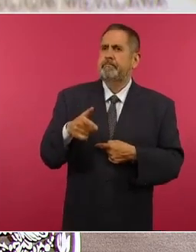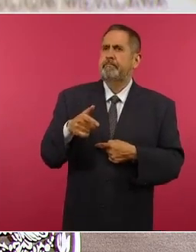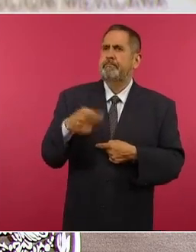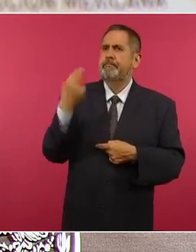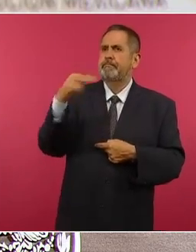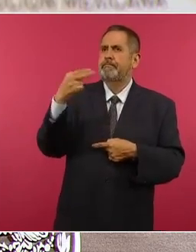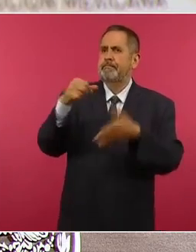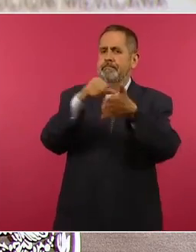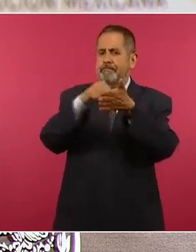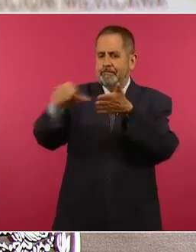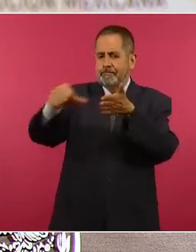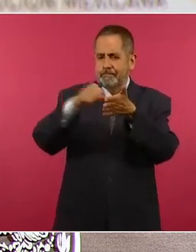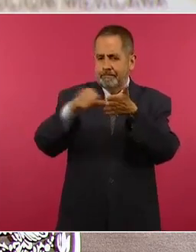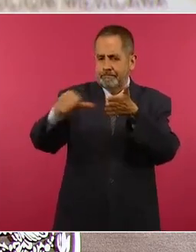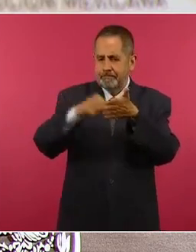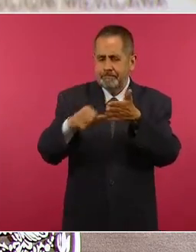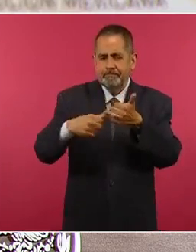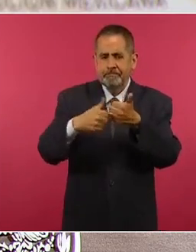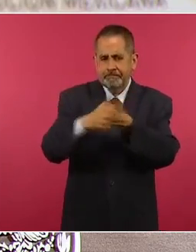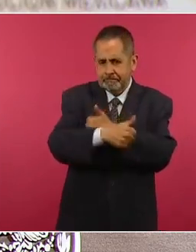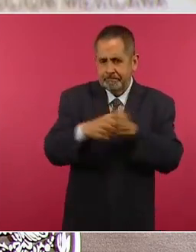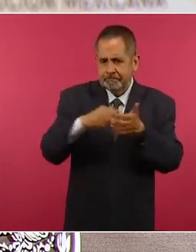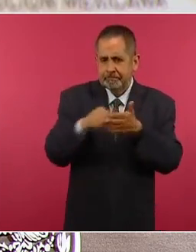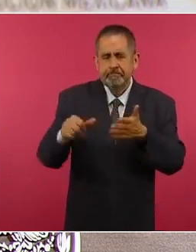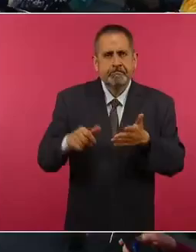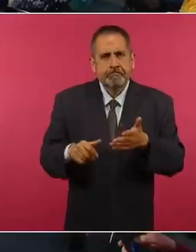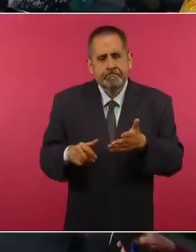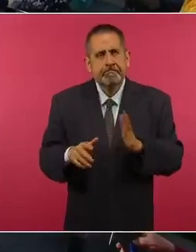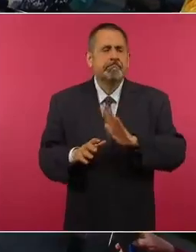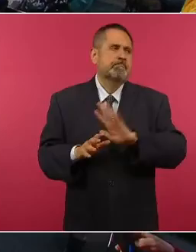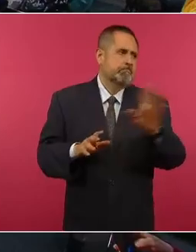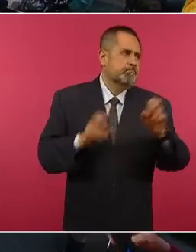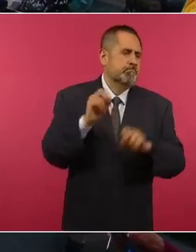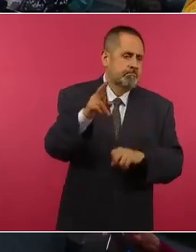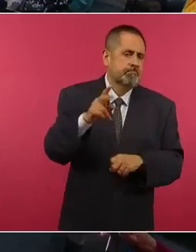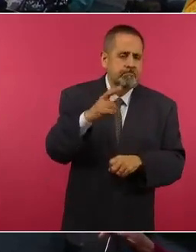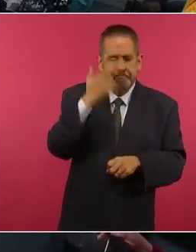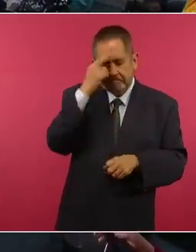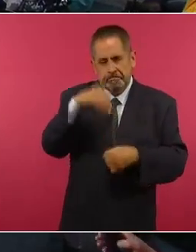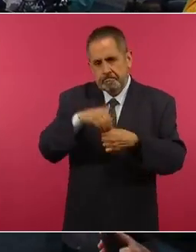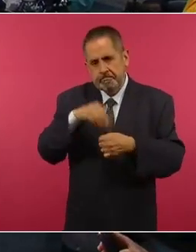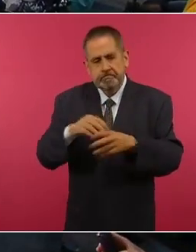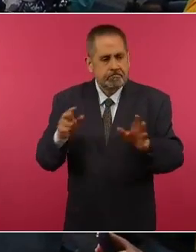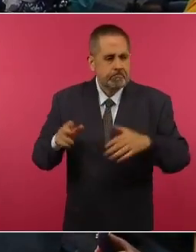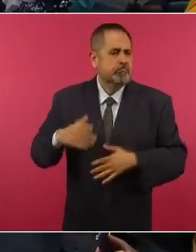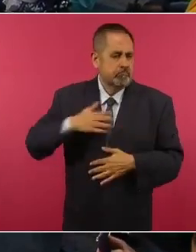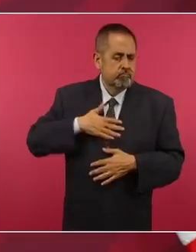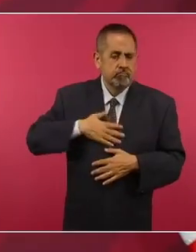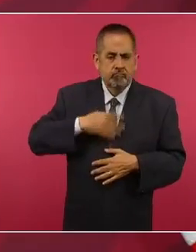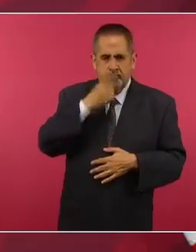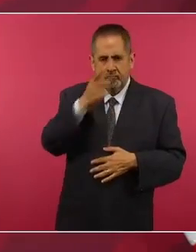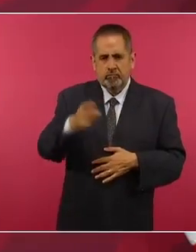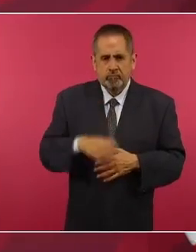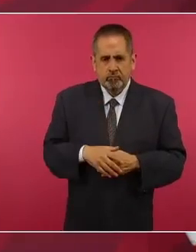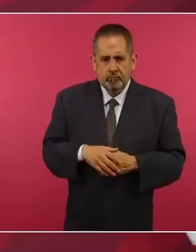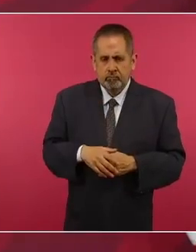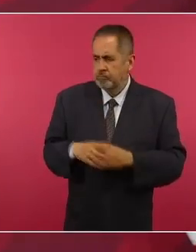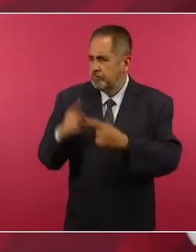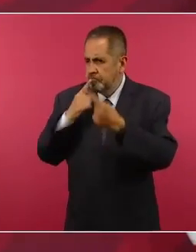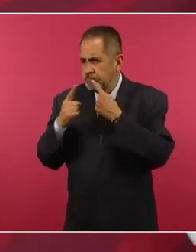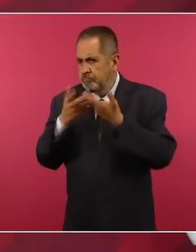testados. Entonces yo digo aquí mismo, a ver, que se haga una